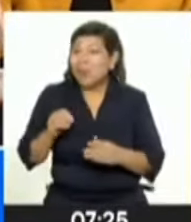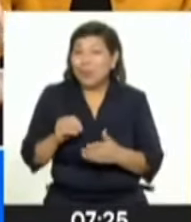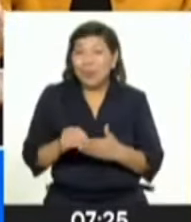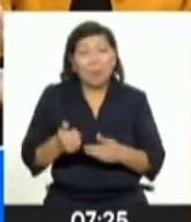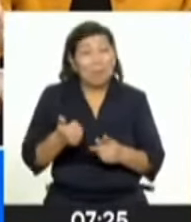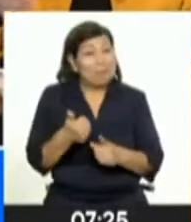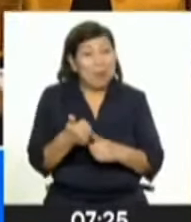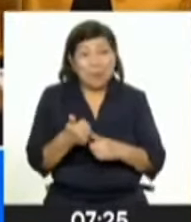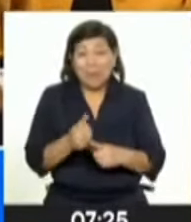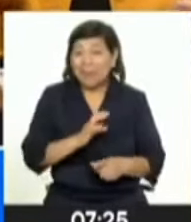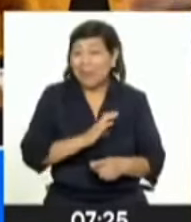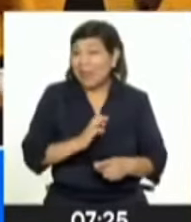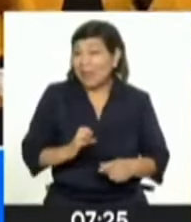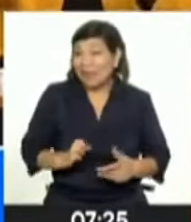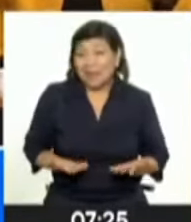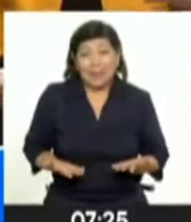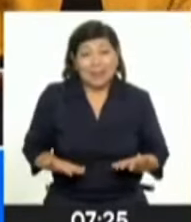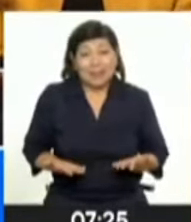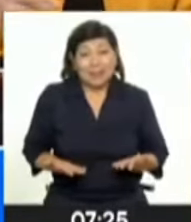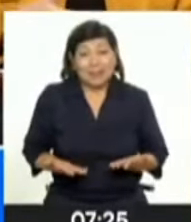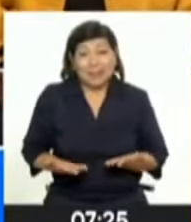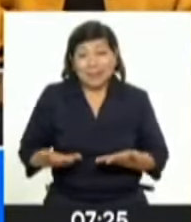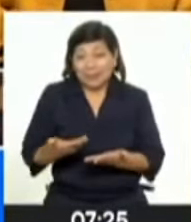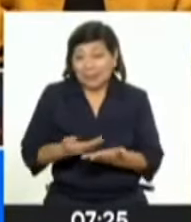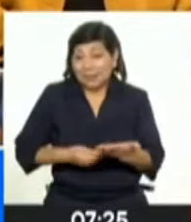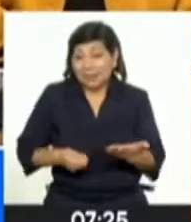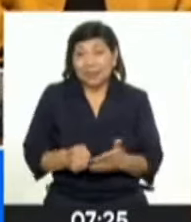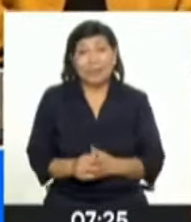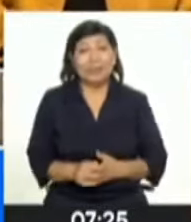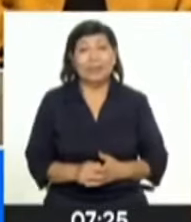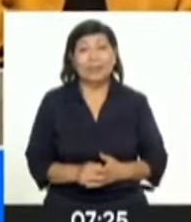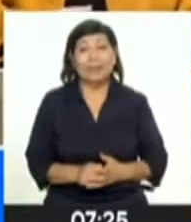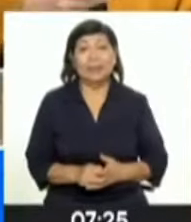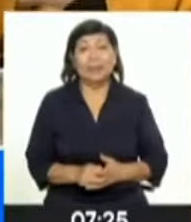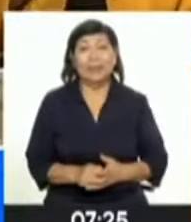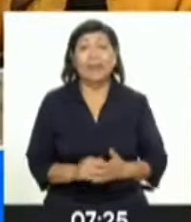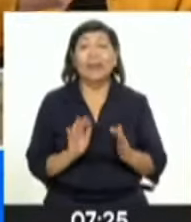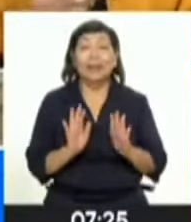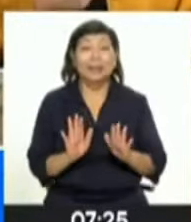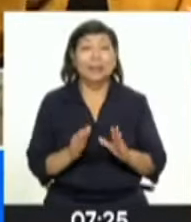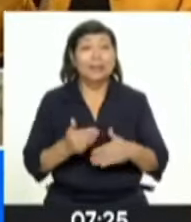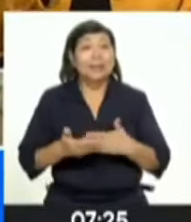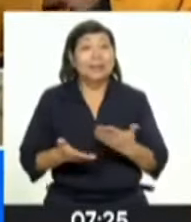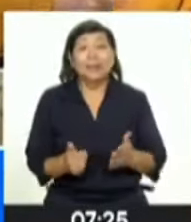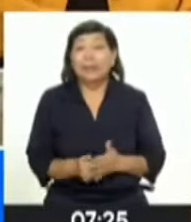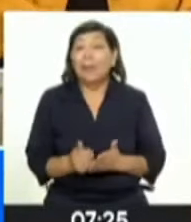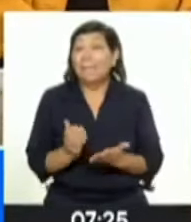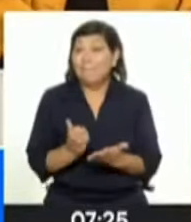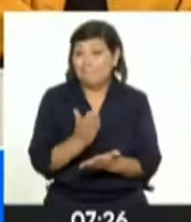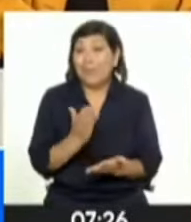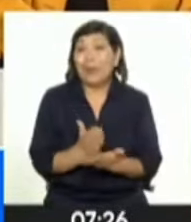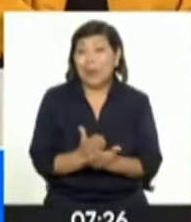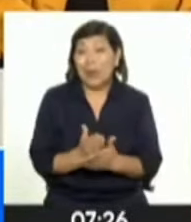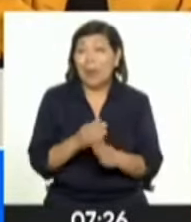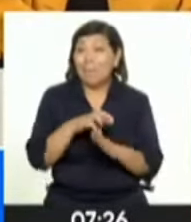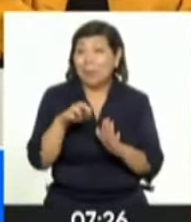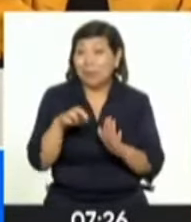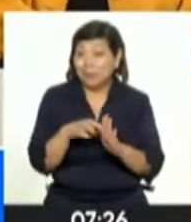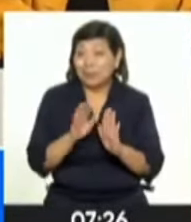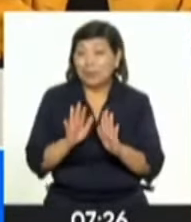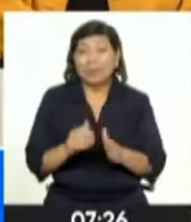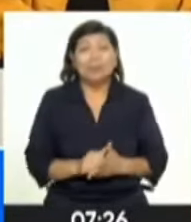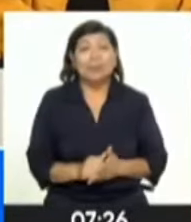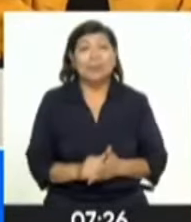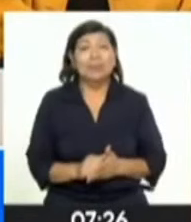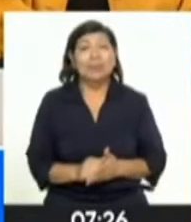nombre propiamente del Estado, con una inscripción en registros públicos, ¿no? Eso nos genera problemas para los proyectos de inversión. Y